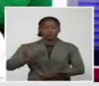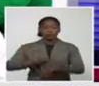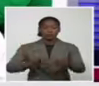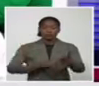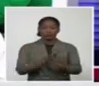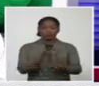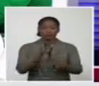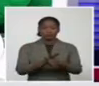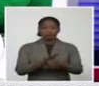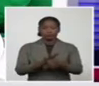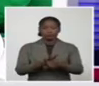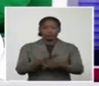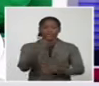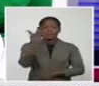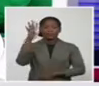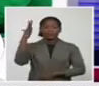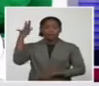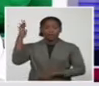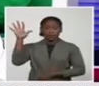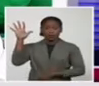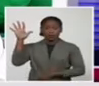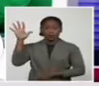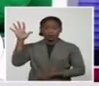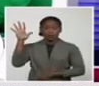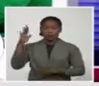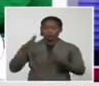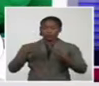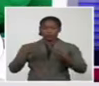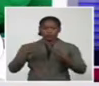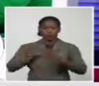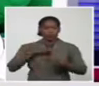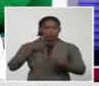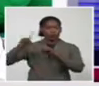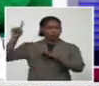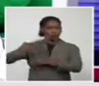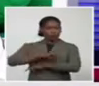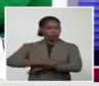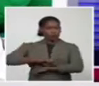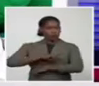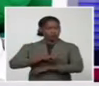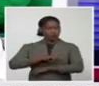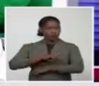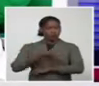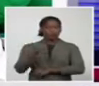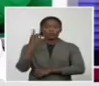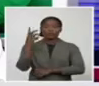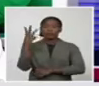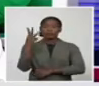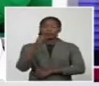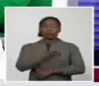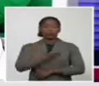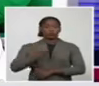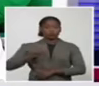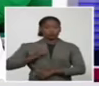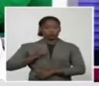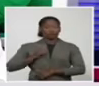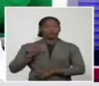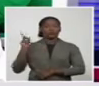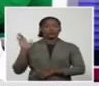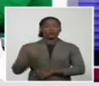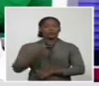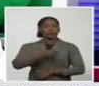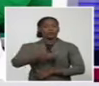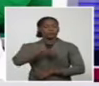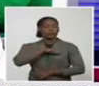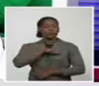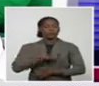en extranjeros. 3 ciudadanos turcos importados procedentes de España, que ya lo hablamos. Un